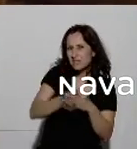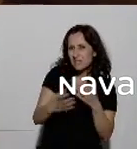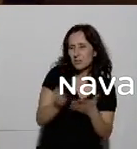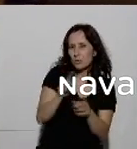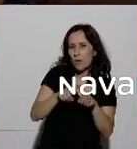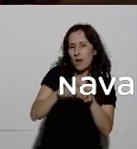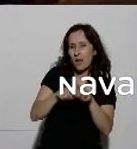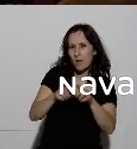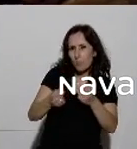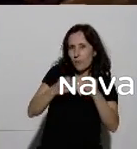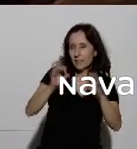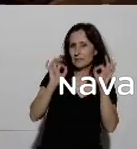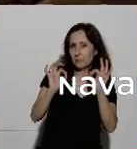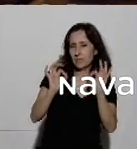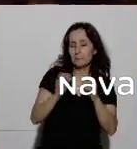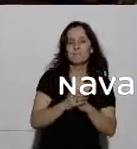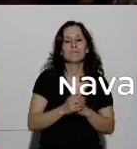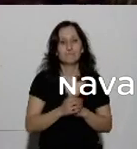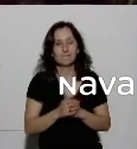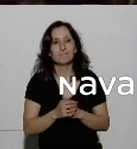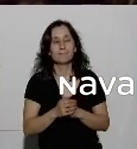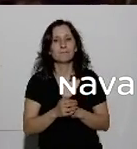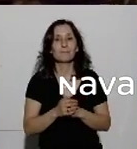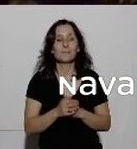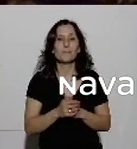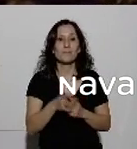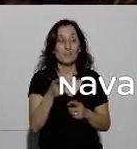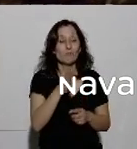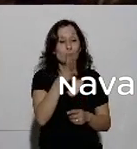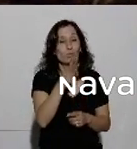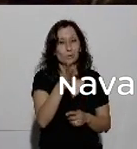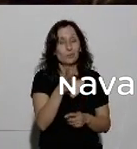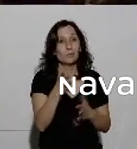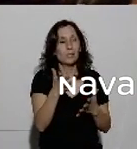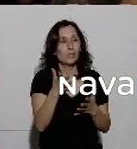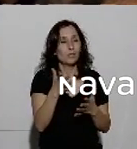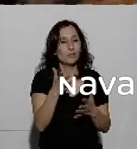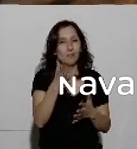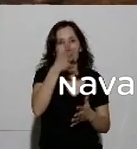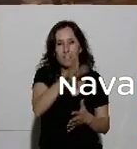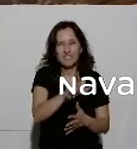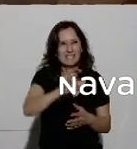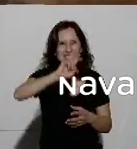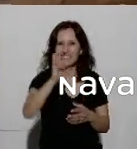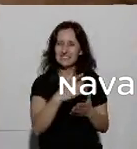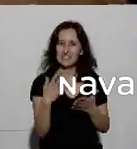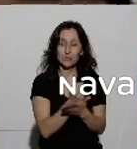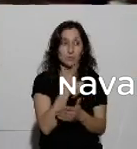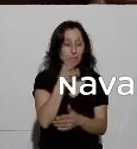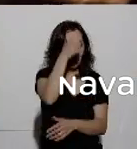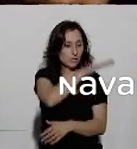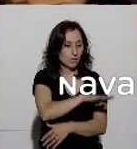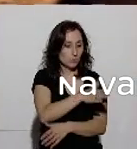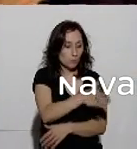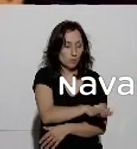esos poderes especiales, ¿no? Eso era la causa, sí, pero las acusaban de todo. Si los niños se morían, no se